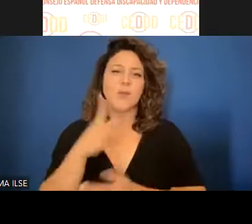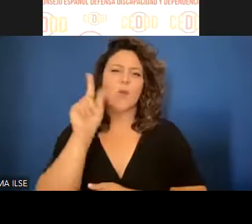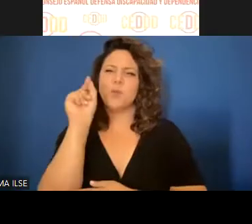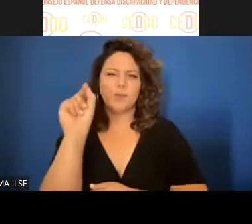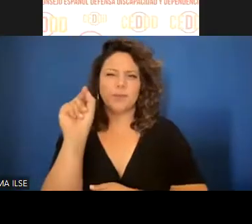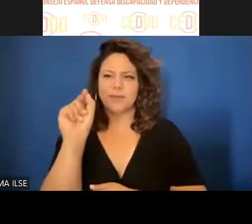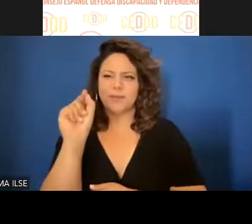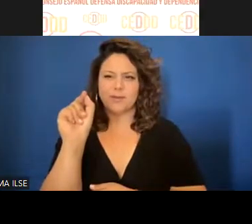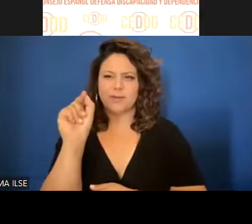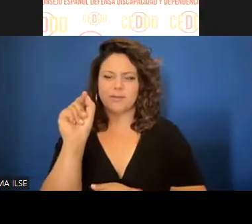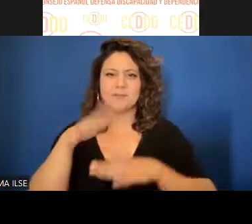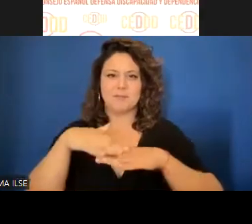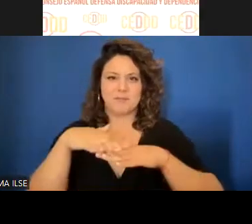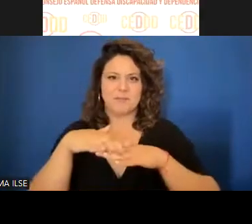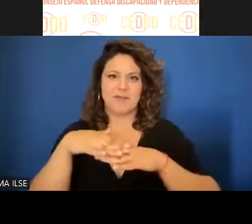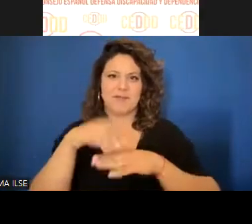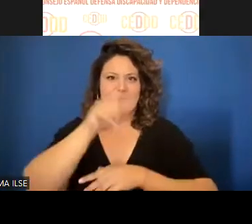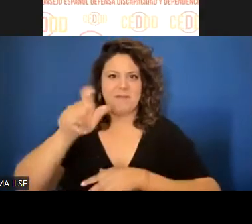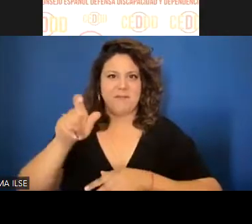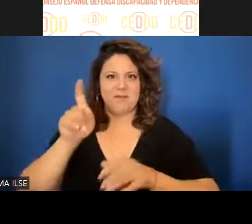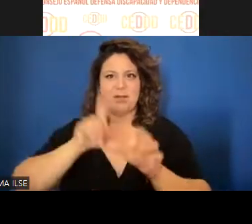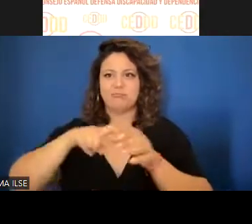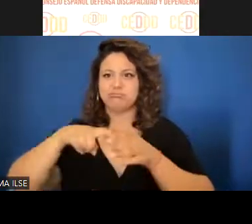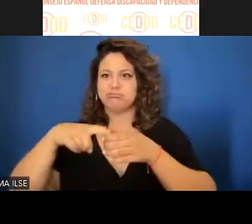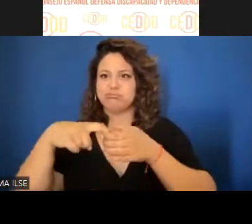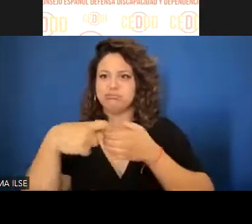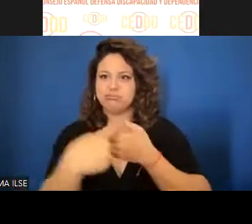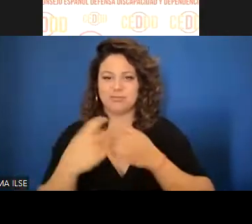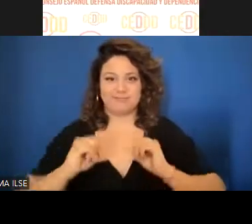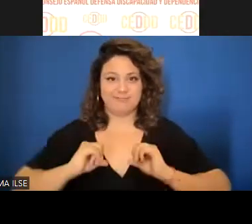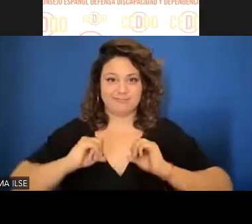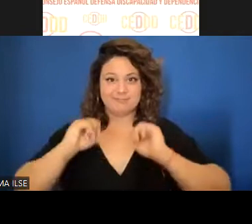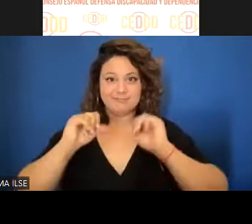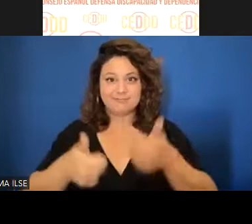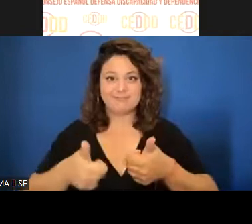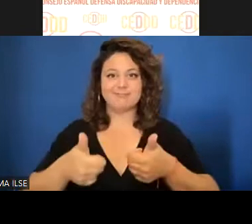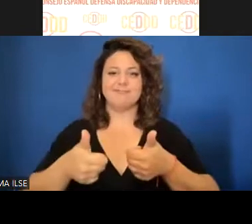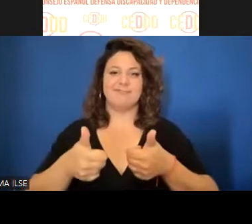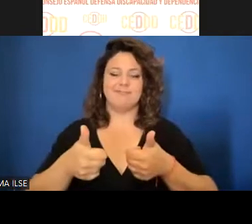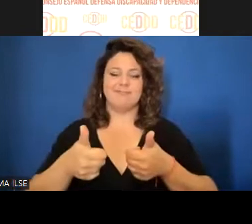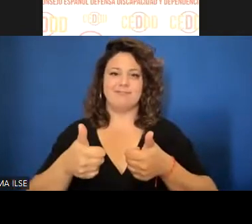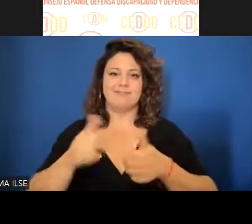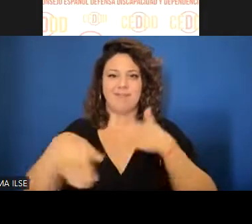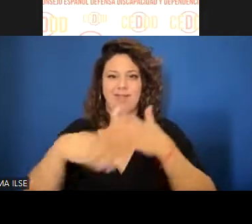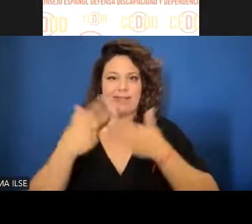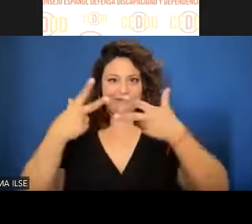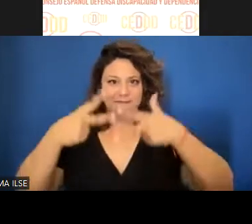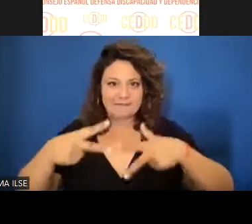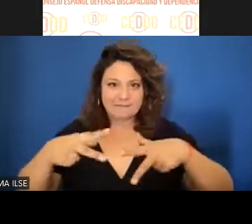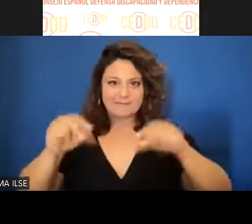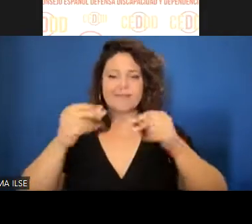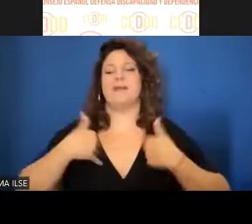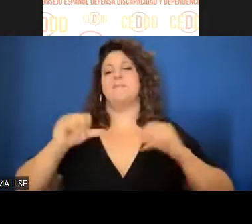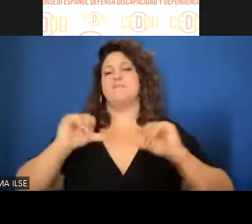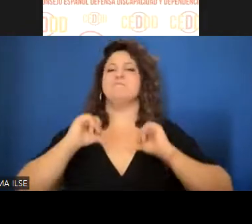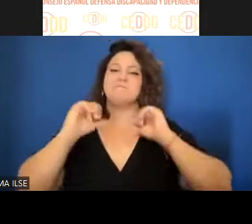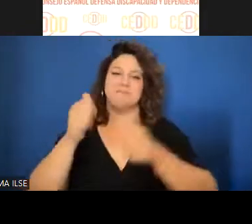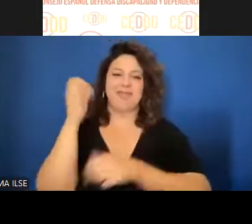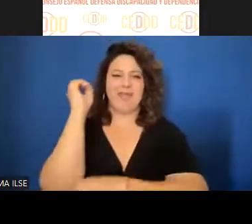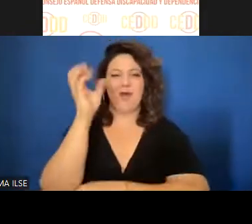la gente, para que la gente termine de entrar y empezaremos la jornada del